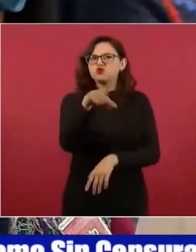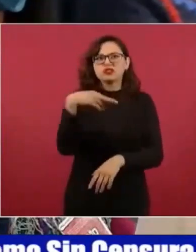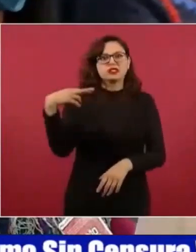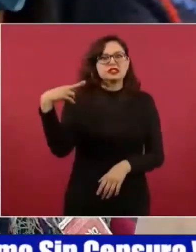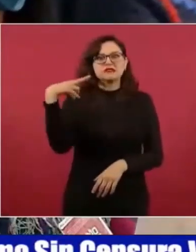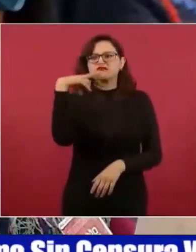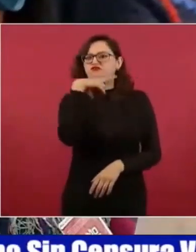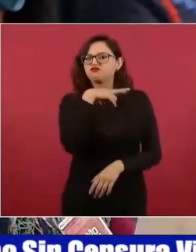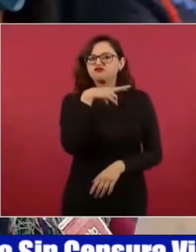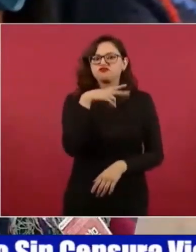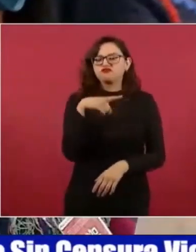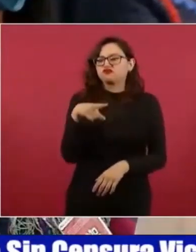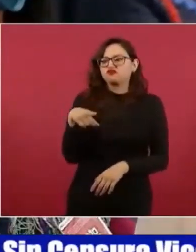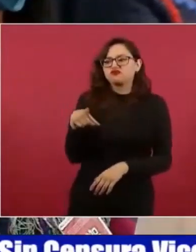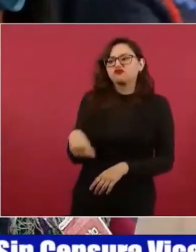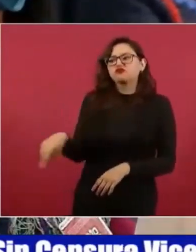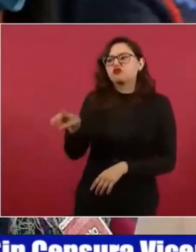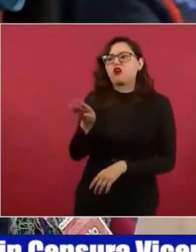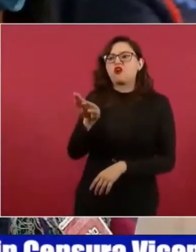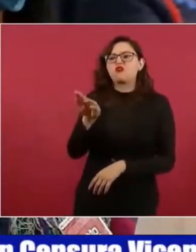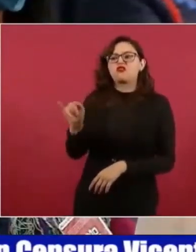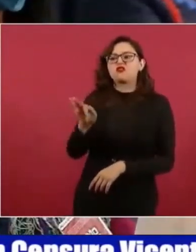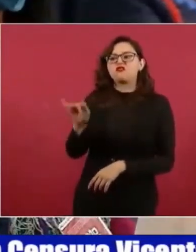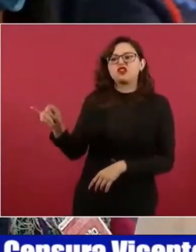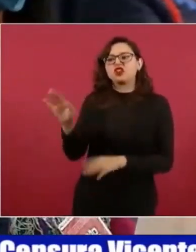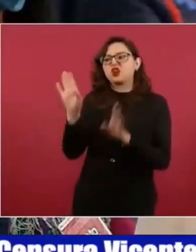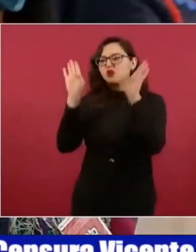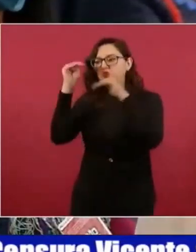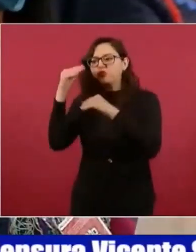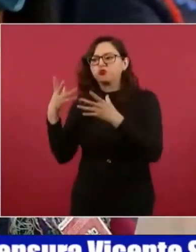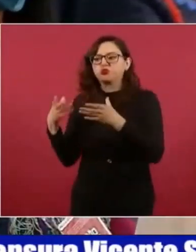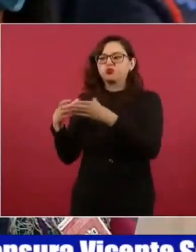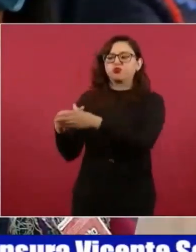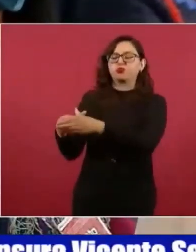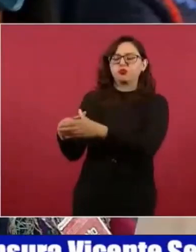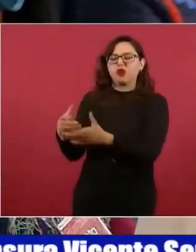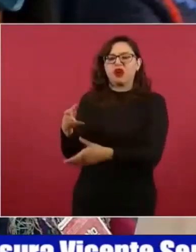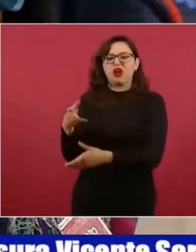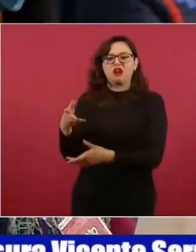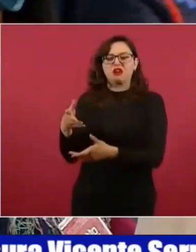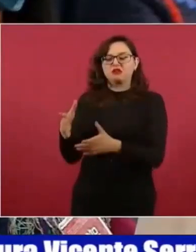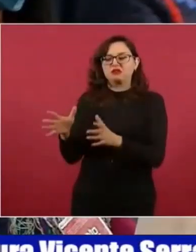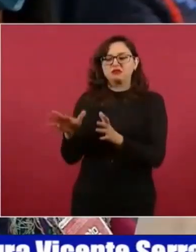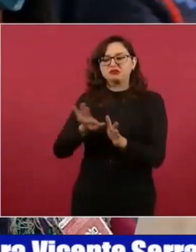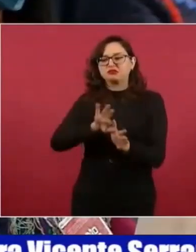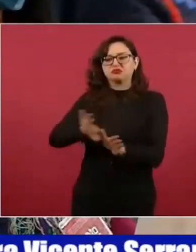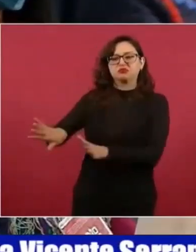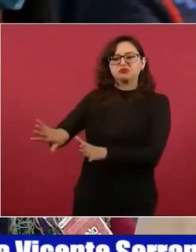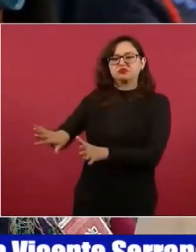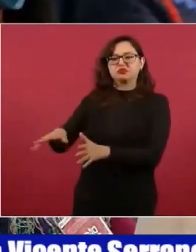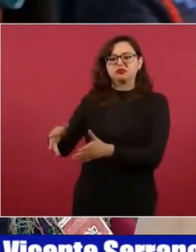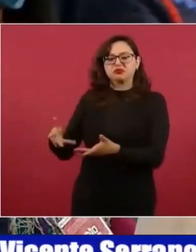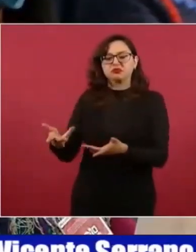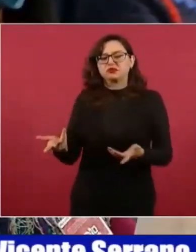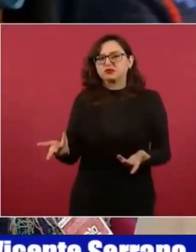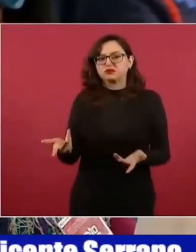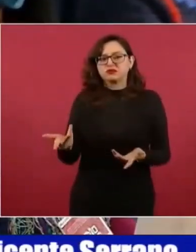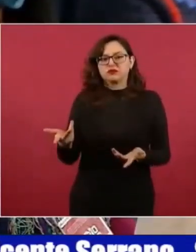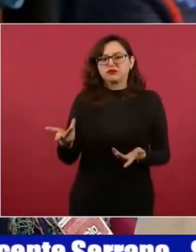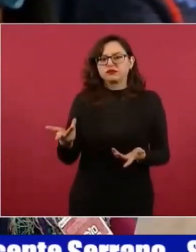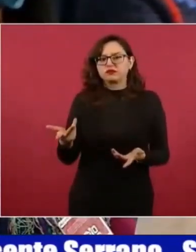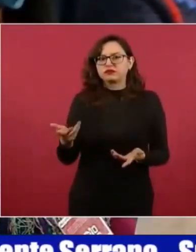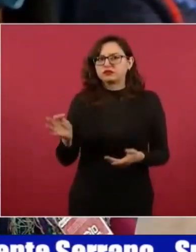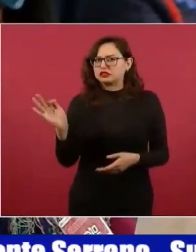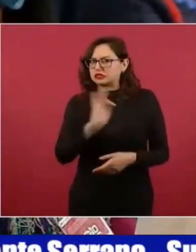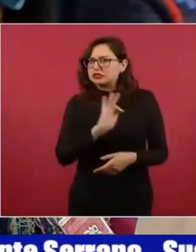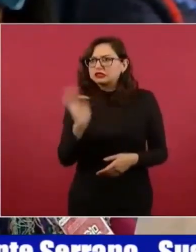ver con que no entiende español y esa deficiencia le lleva a hacer afirmaciones